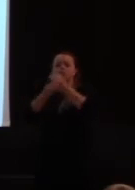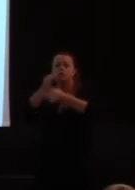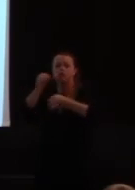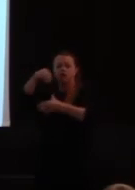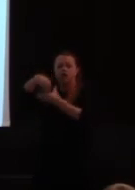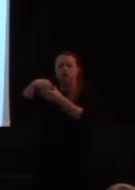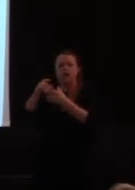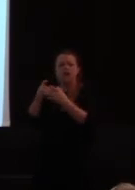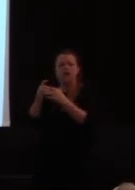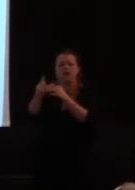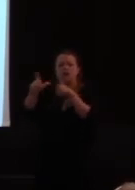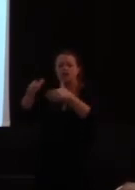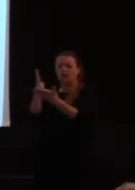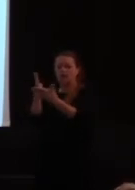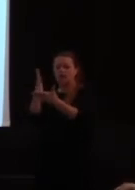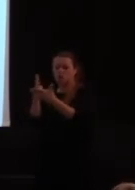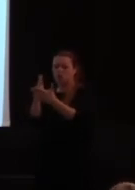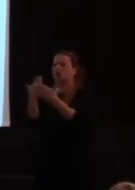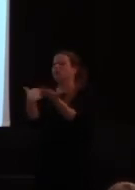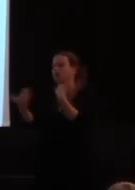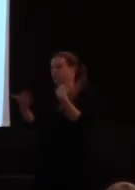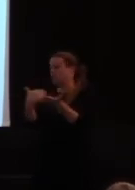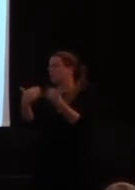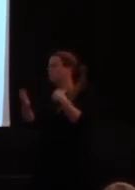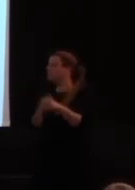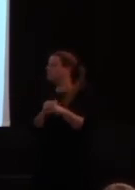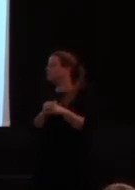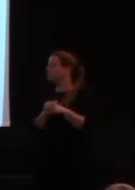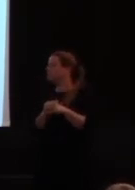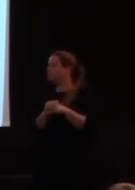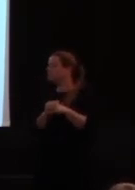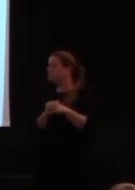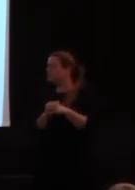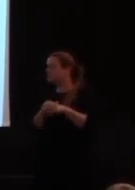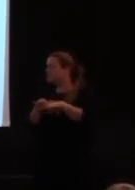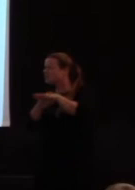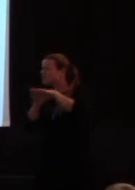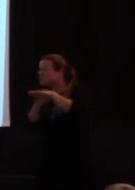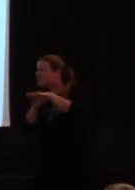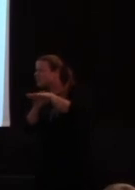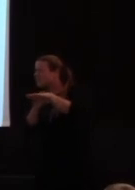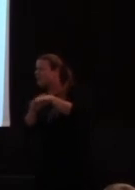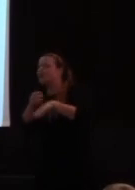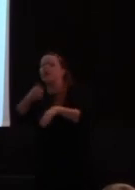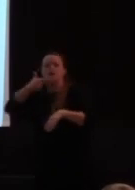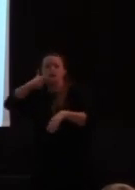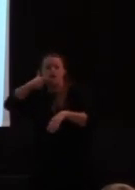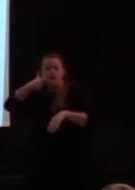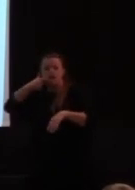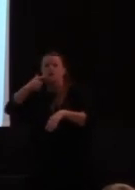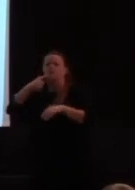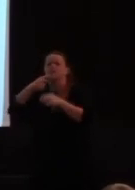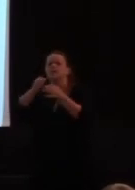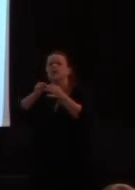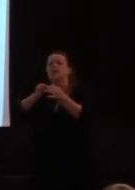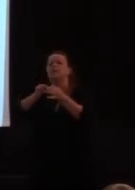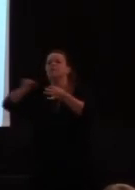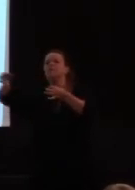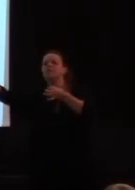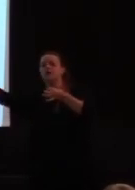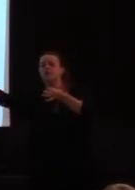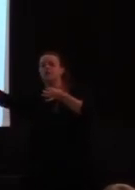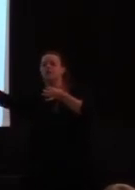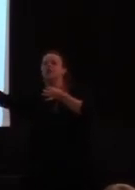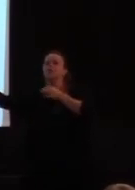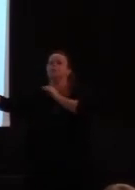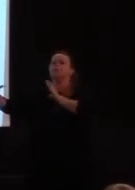Decíamos que normalmente nos movemos entre estos dos ejes, de distancia y proximidad gerencial. Es